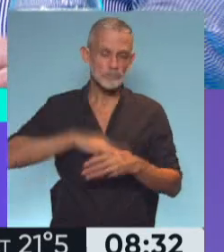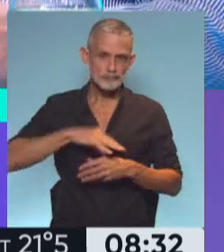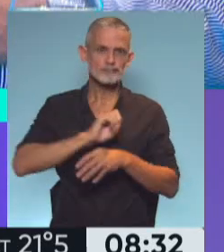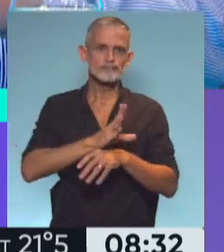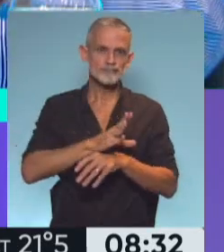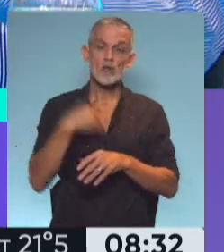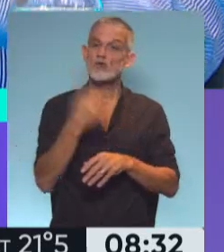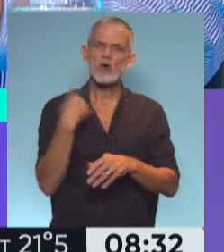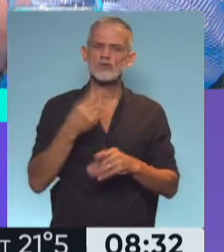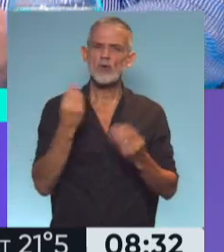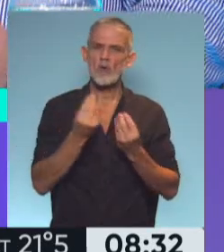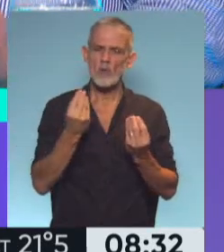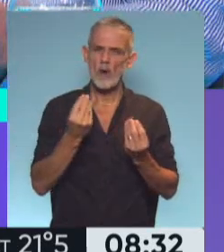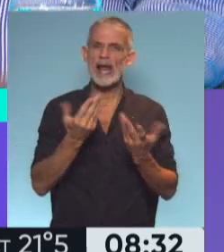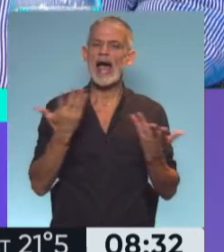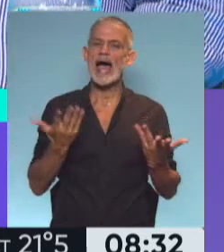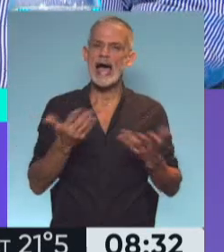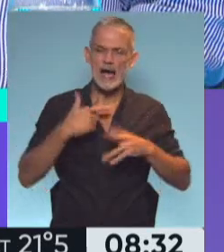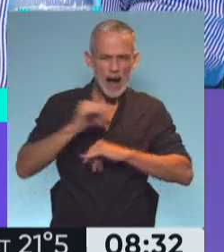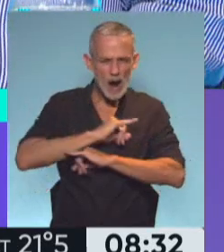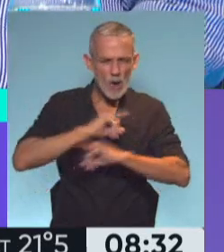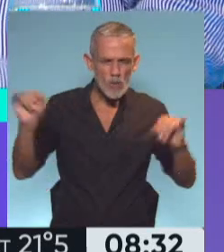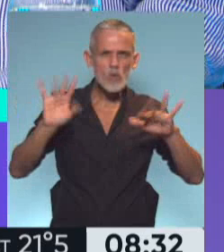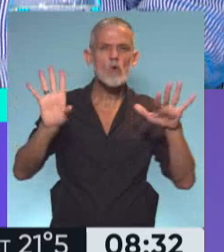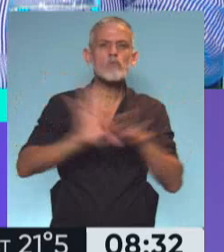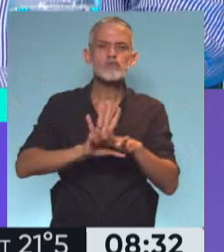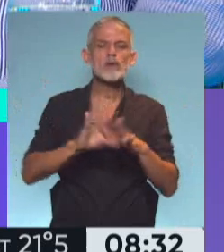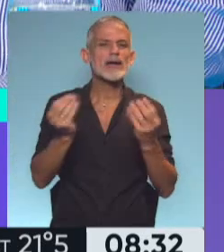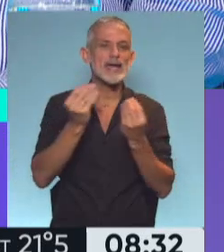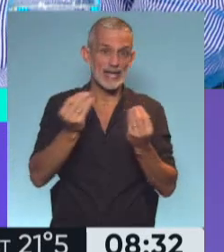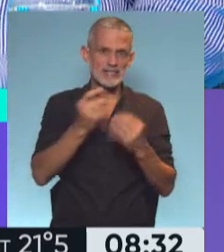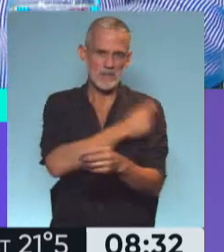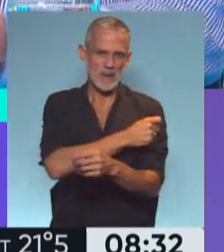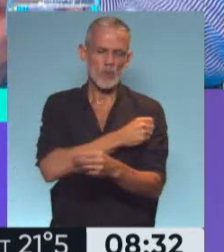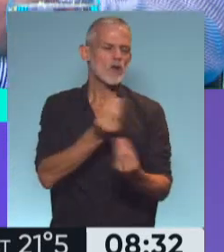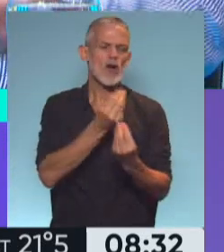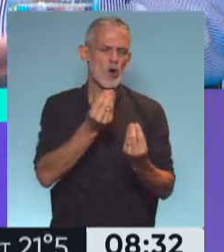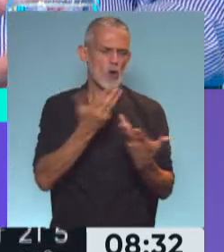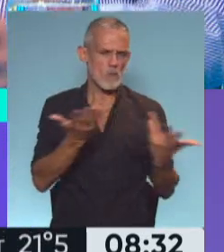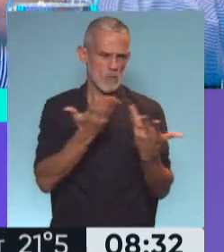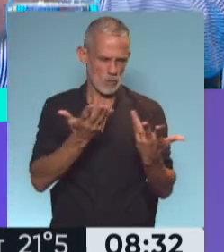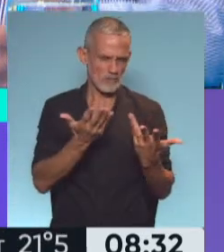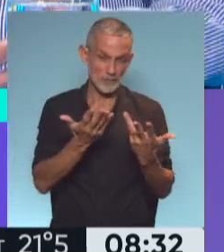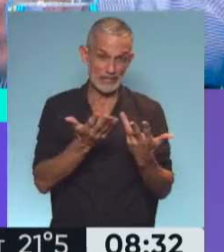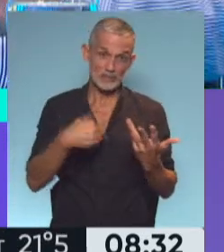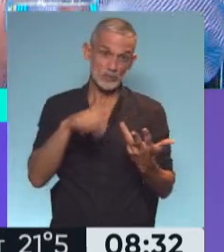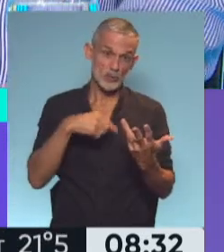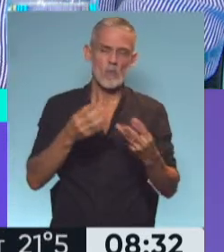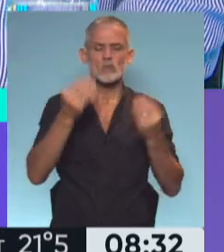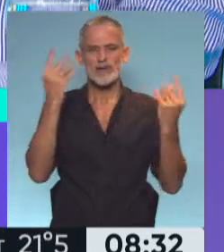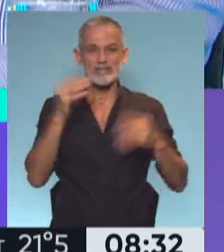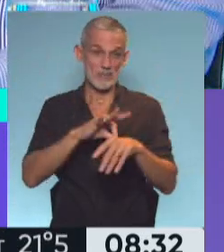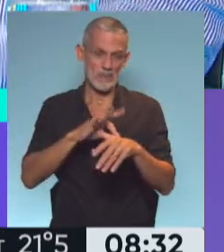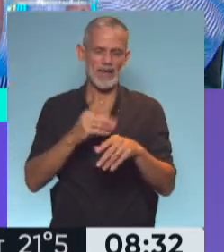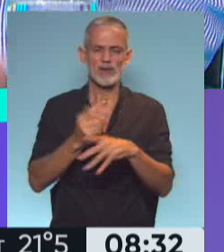usemos para, como vos decías, para difundir correctamente qué es lo que hacen las vacunas. Claro. Porque muchas veces nosotros, quienes